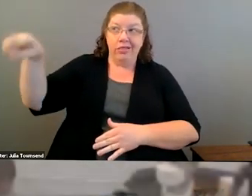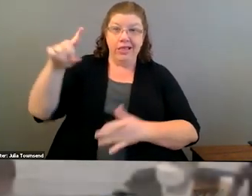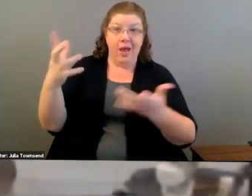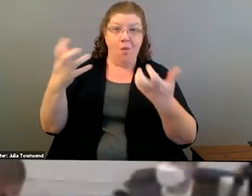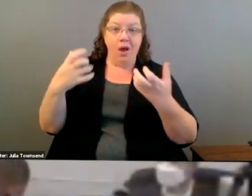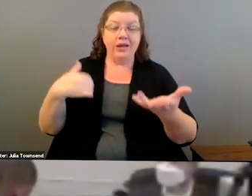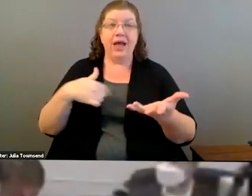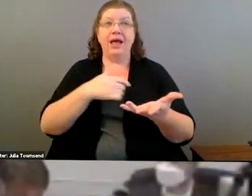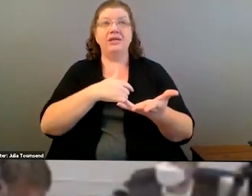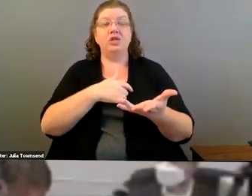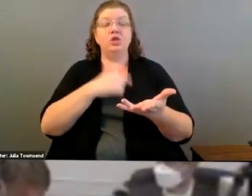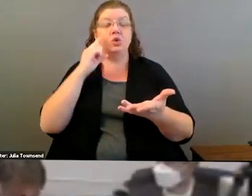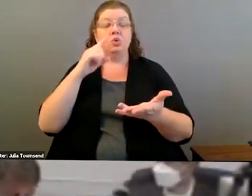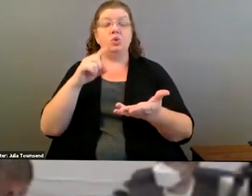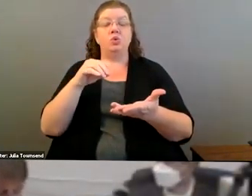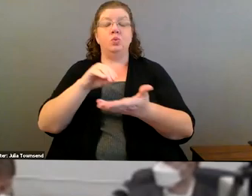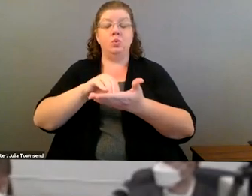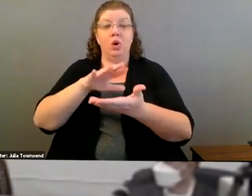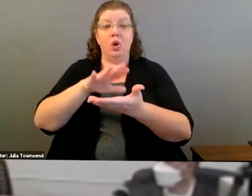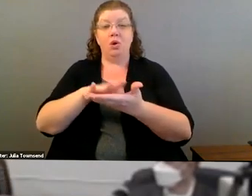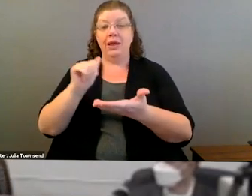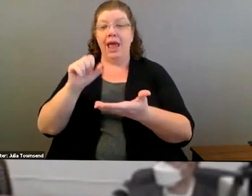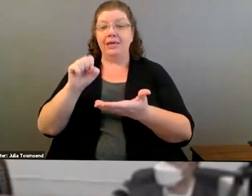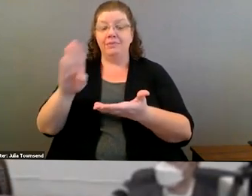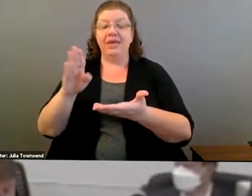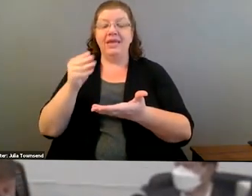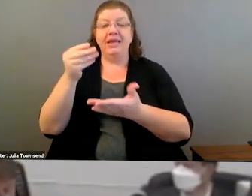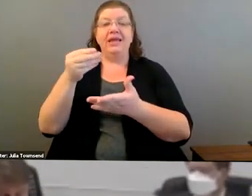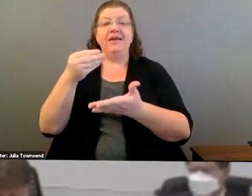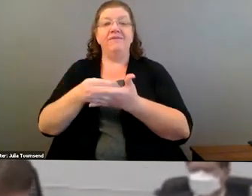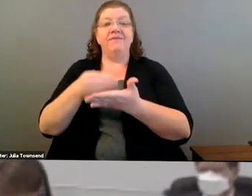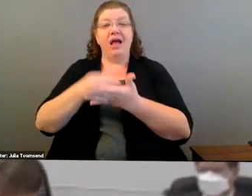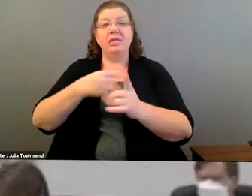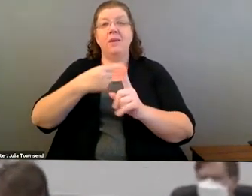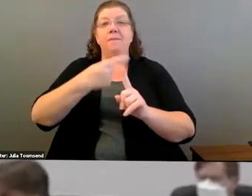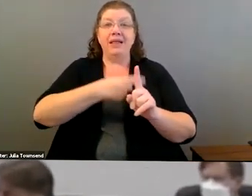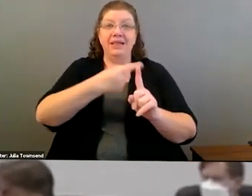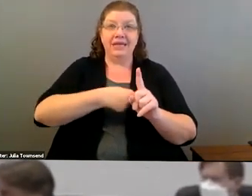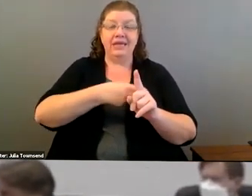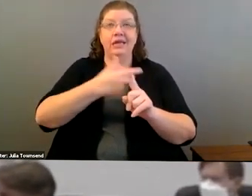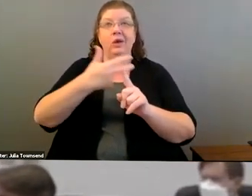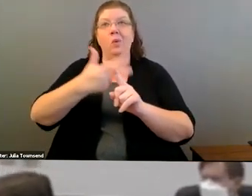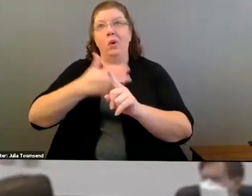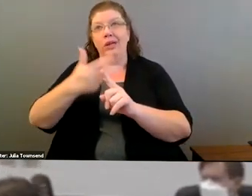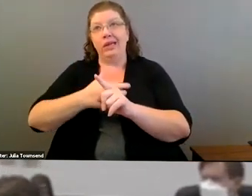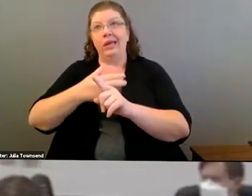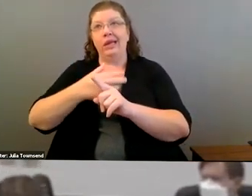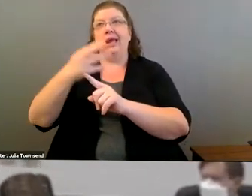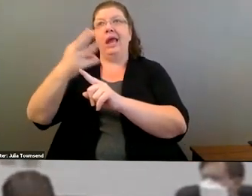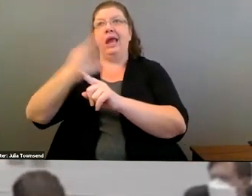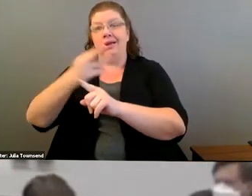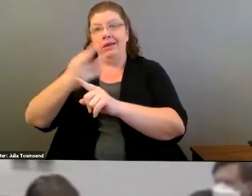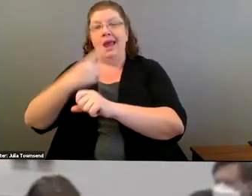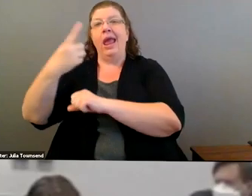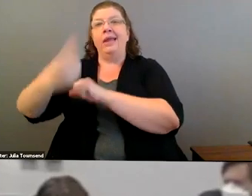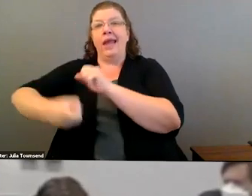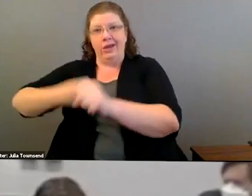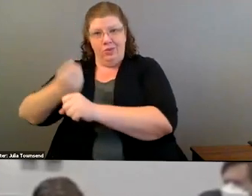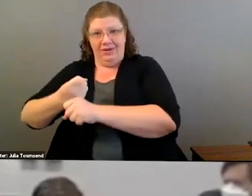ellos quieren que nosotros registramos los fondos es bi en forma mensual semi anual